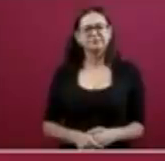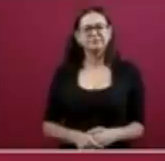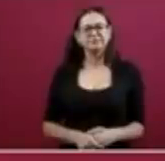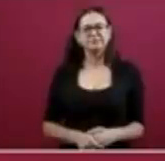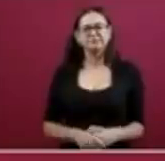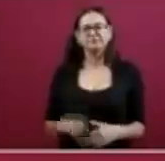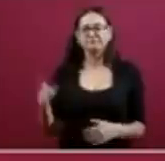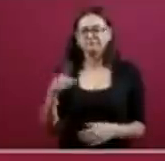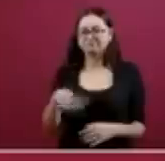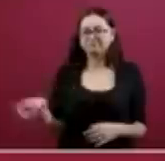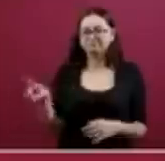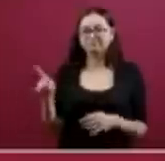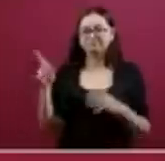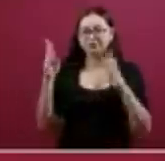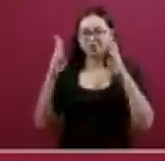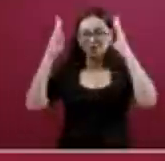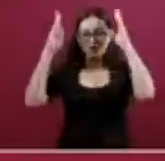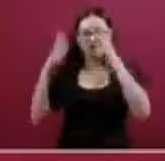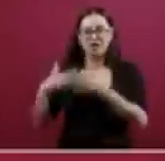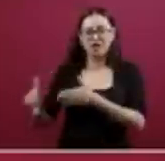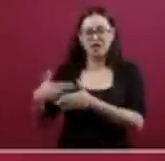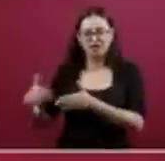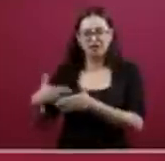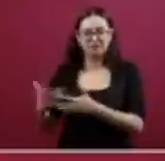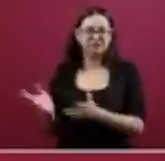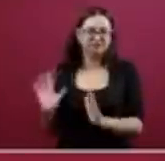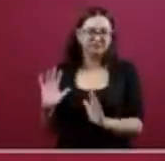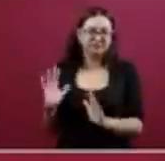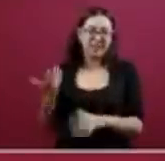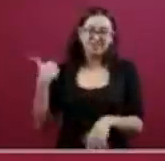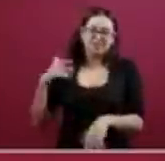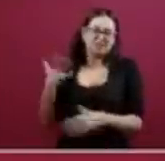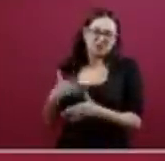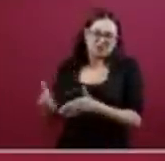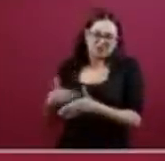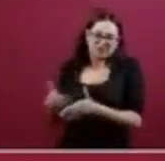chefs, que antes se les llamaba cocineros,